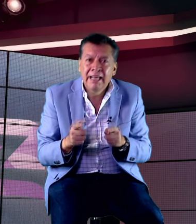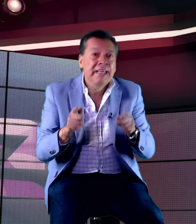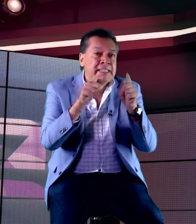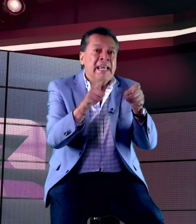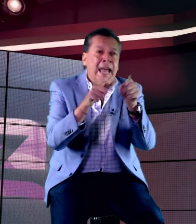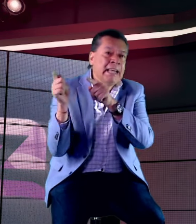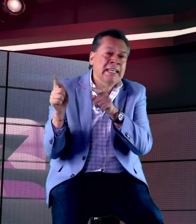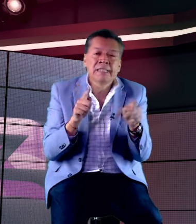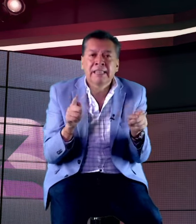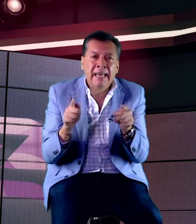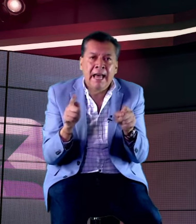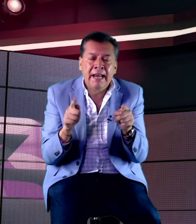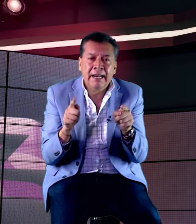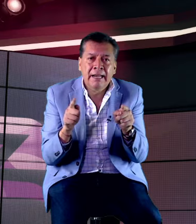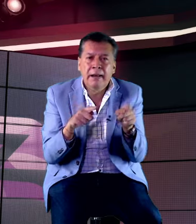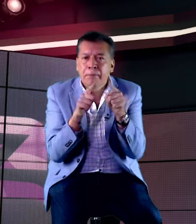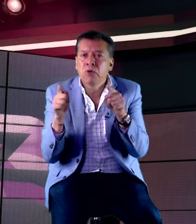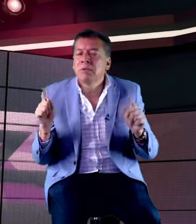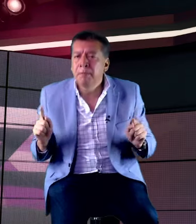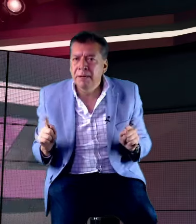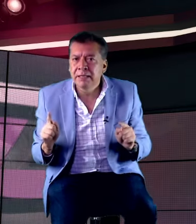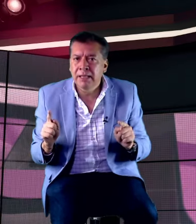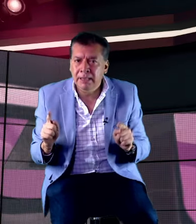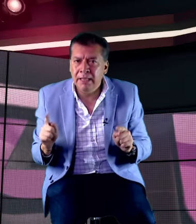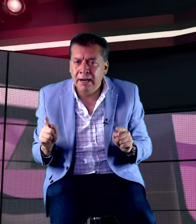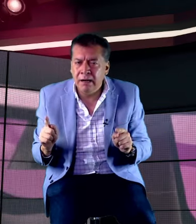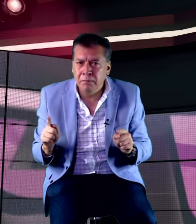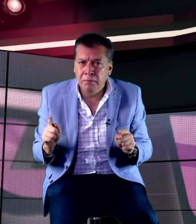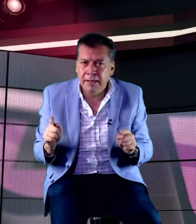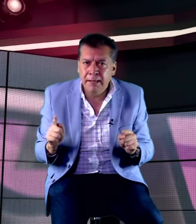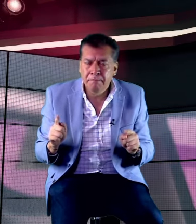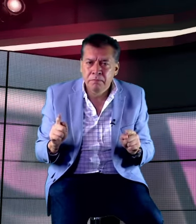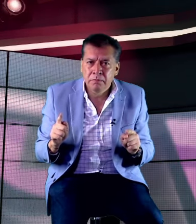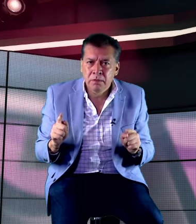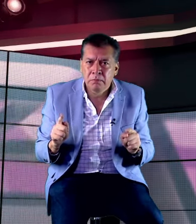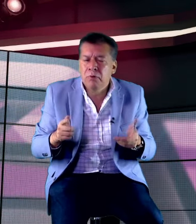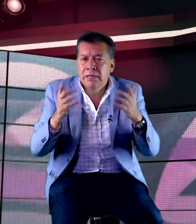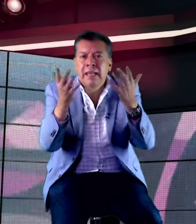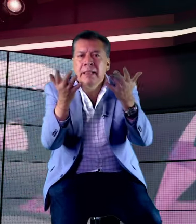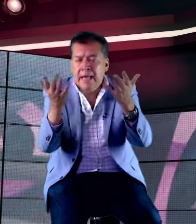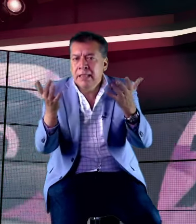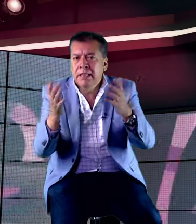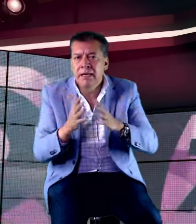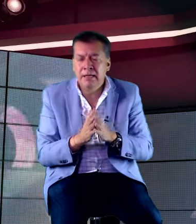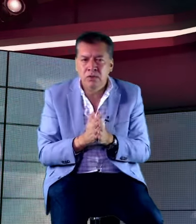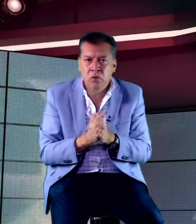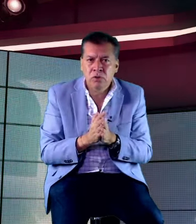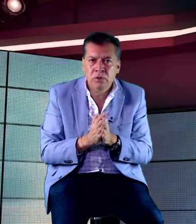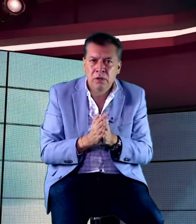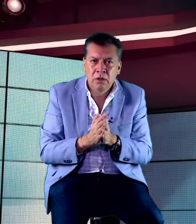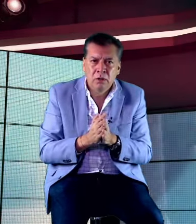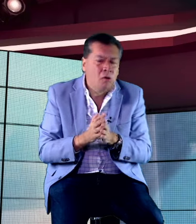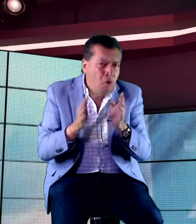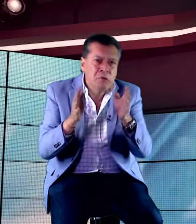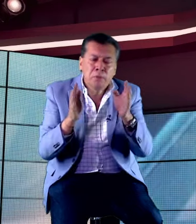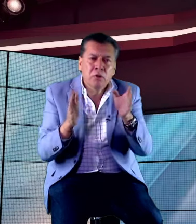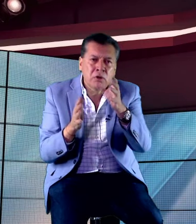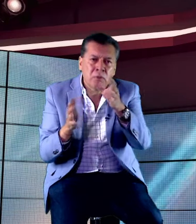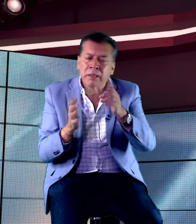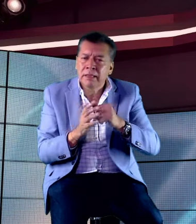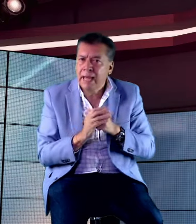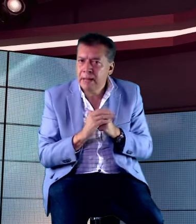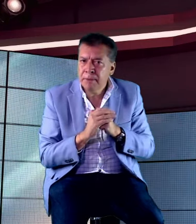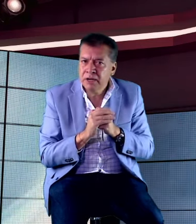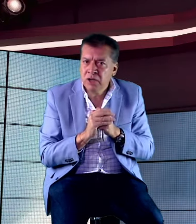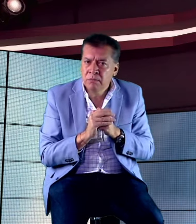final sea quien sea la próxima presidenta de la República porque saldrá de entre ellas dos hoy por